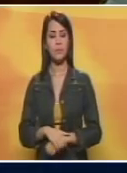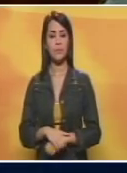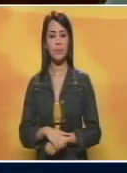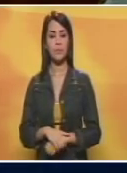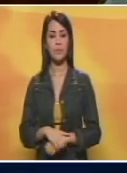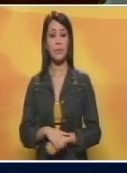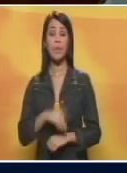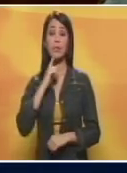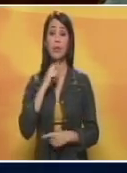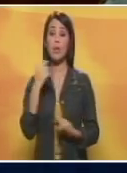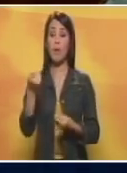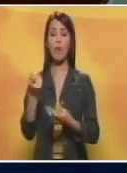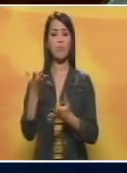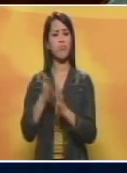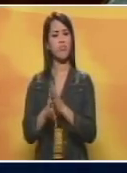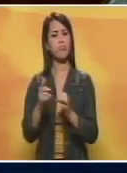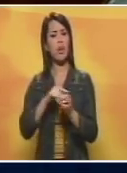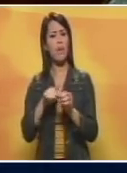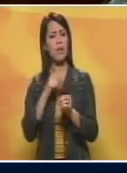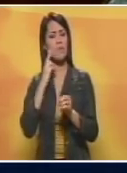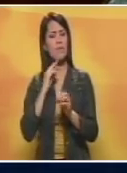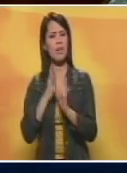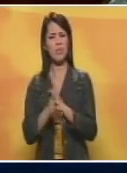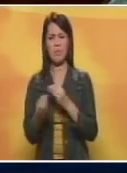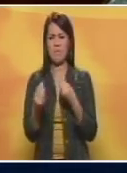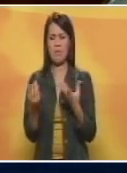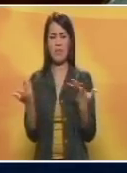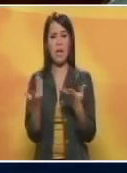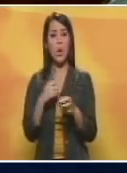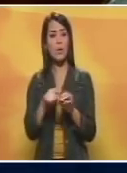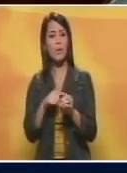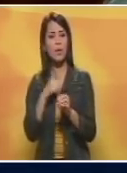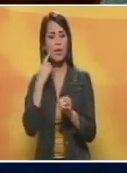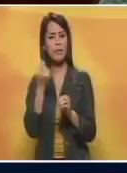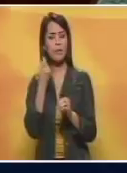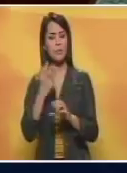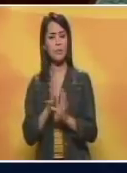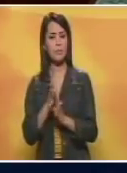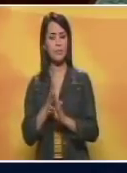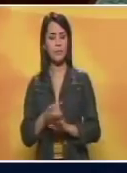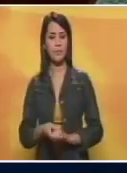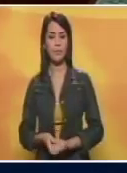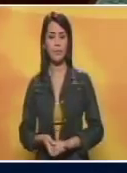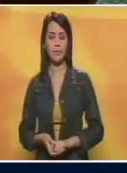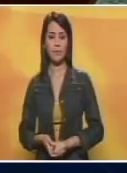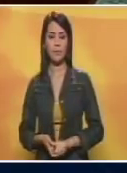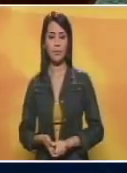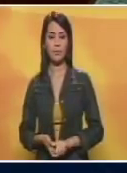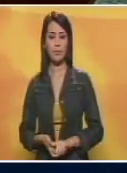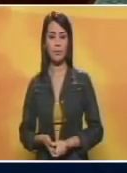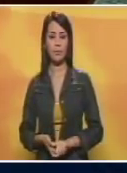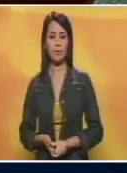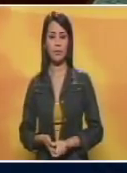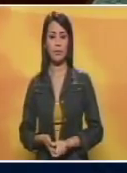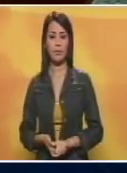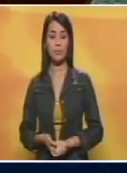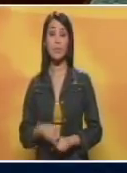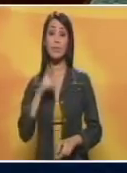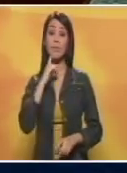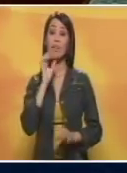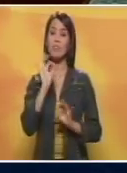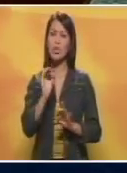petrolero se lo va a transmitir al bolívar entonces para qué lo anclas t una moneda que está afectando por tanto esto escríbanlo